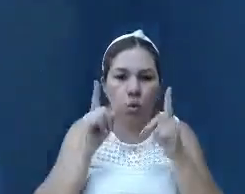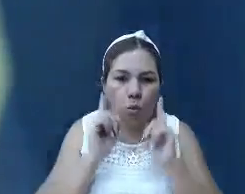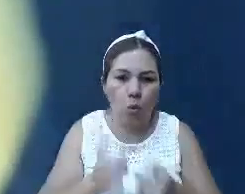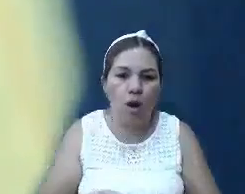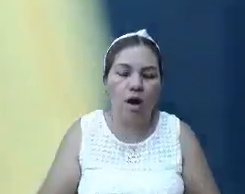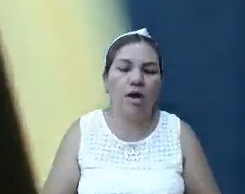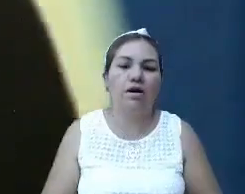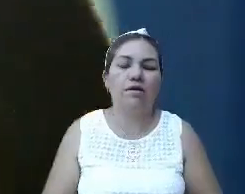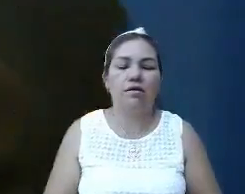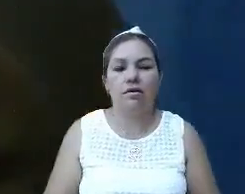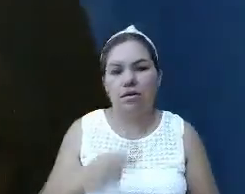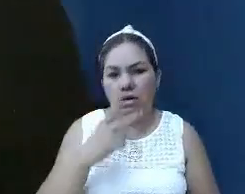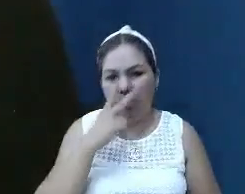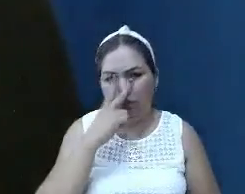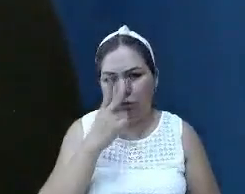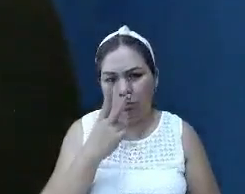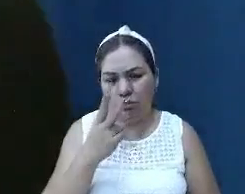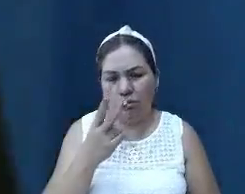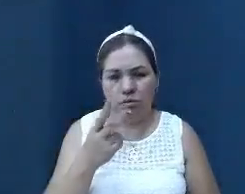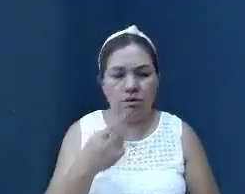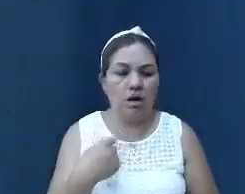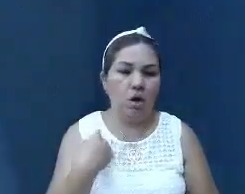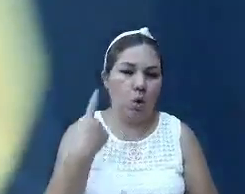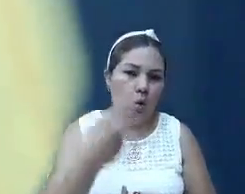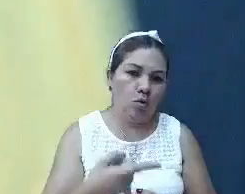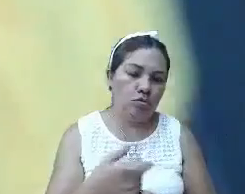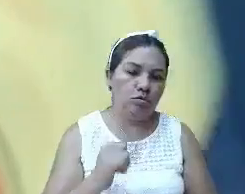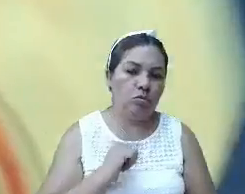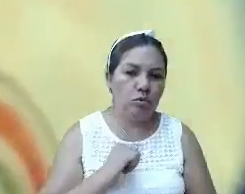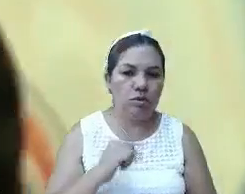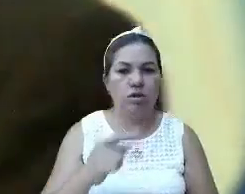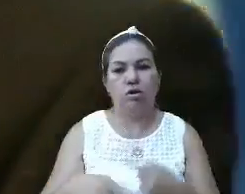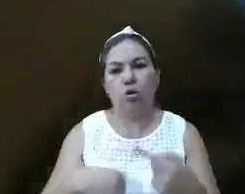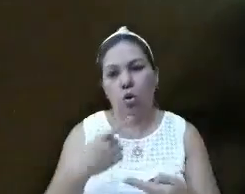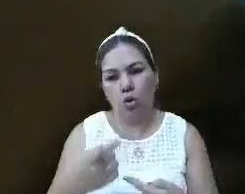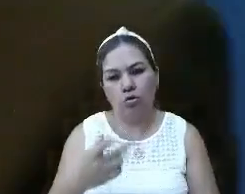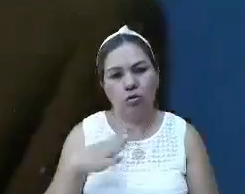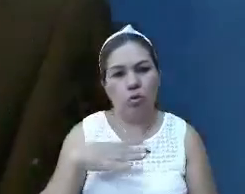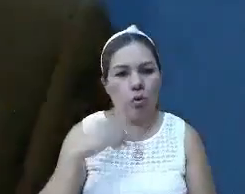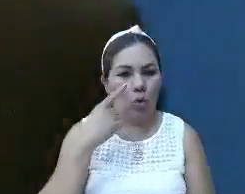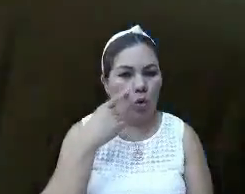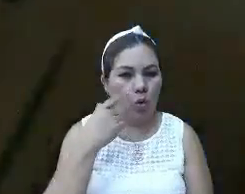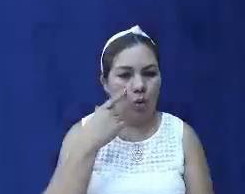sigue haciendo lo que no le agrada a Dios, pero igual cree que Dios le va a seguir haciendo milagro?